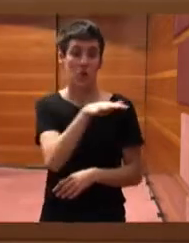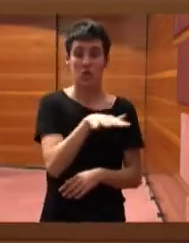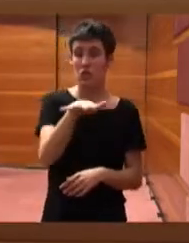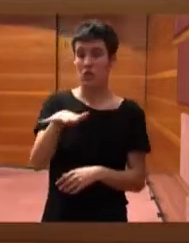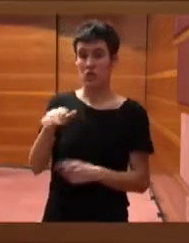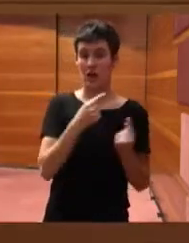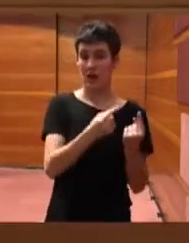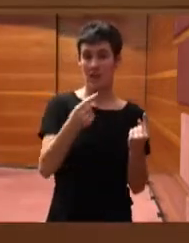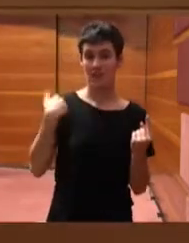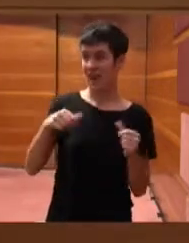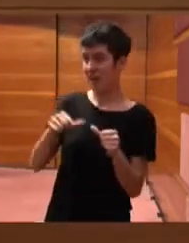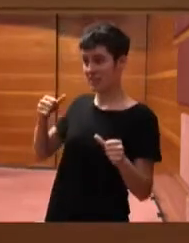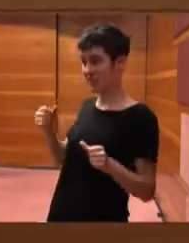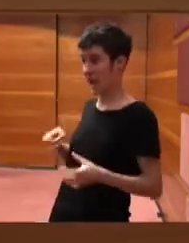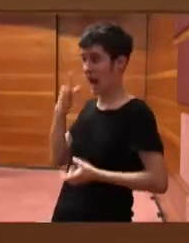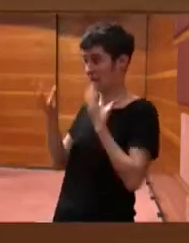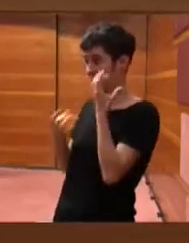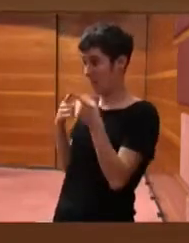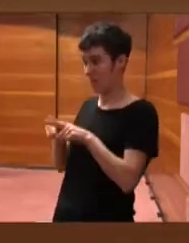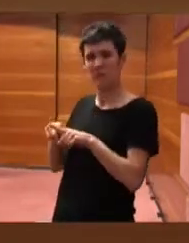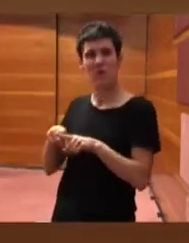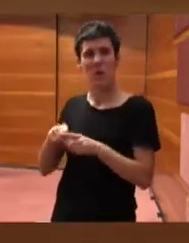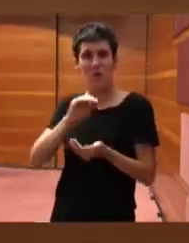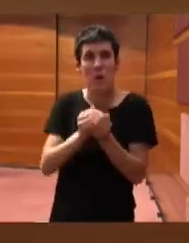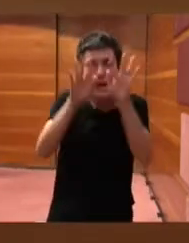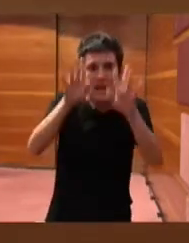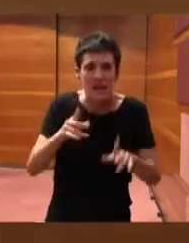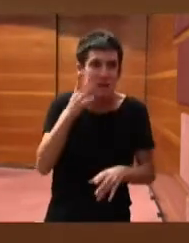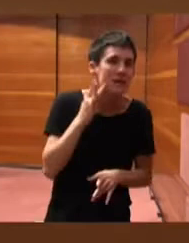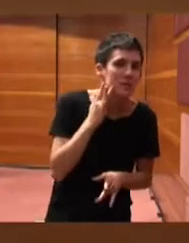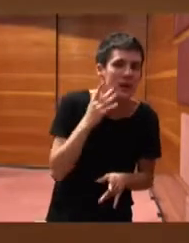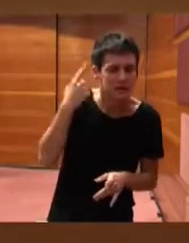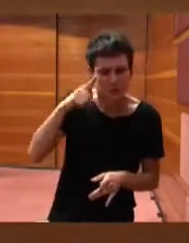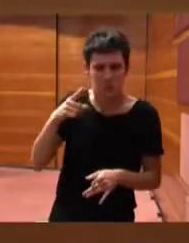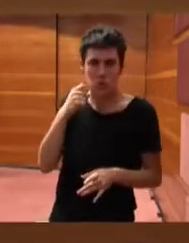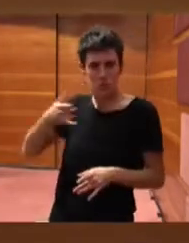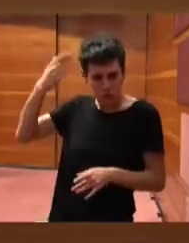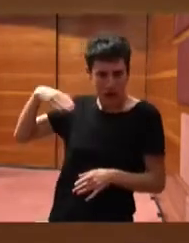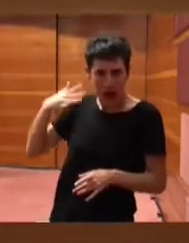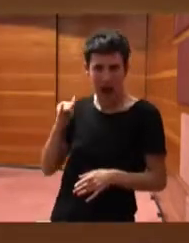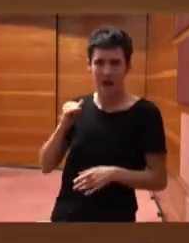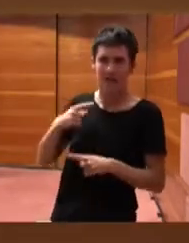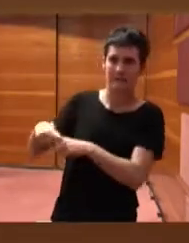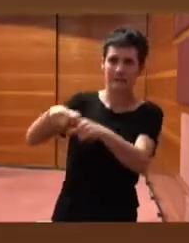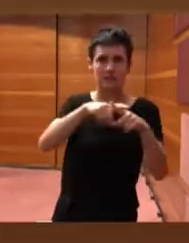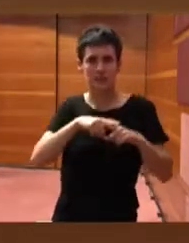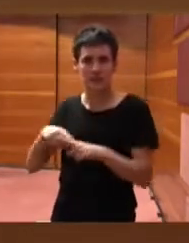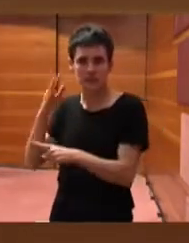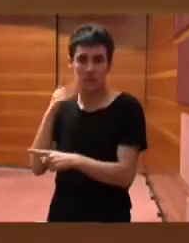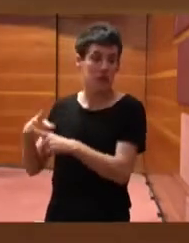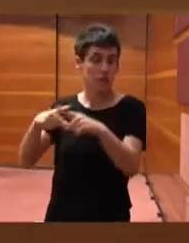ya entendíamos que había actividades como lo de limpiar la nieve que teníamos que hacer entre todos. Lo que pasa es que con la modernidad, no sé qué, las